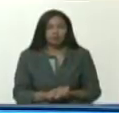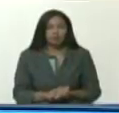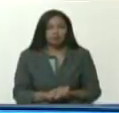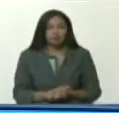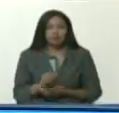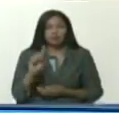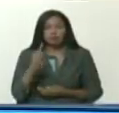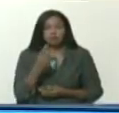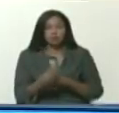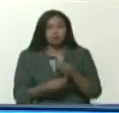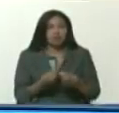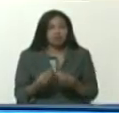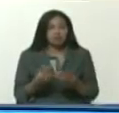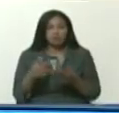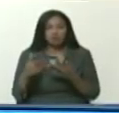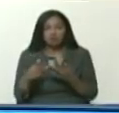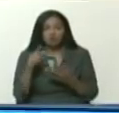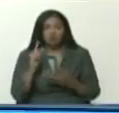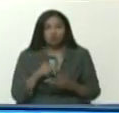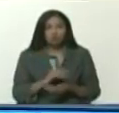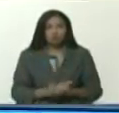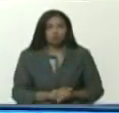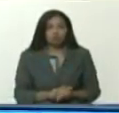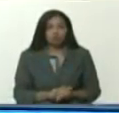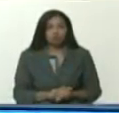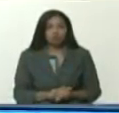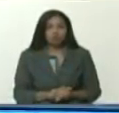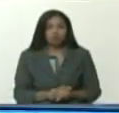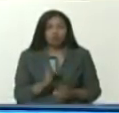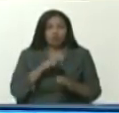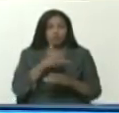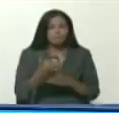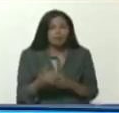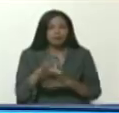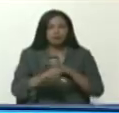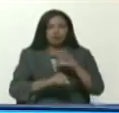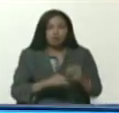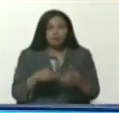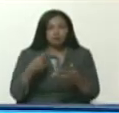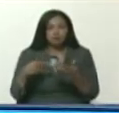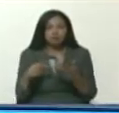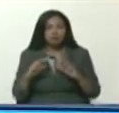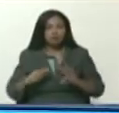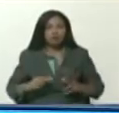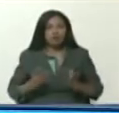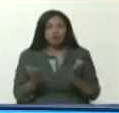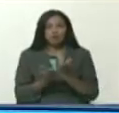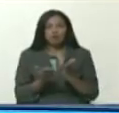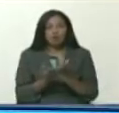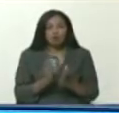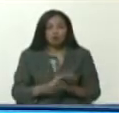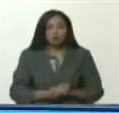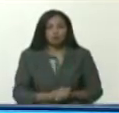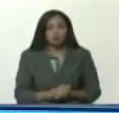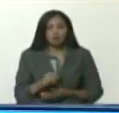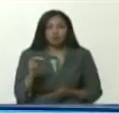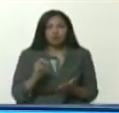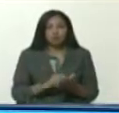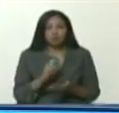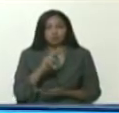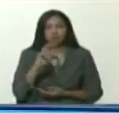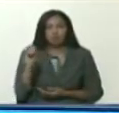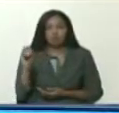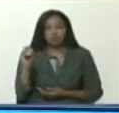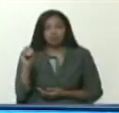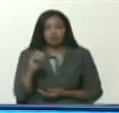están solicitando recursos para el plan de compras de útiles escolares 2019-2020, que está en pleno